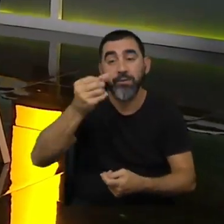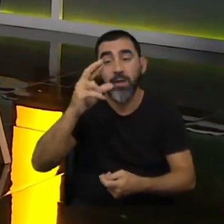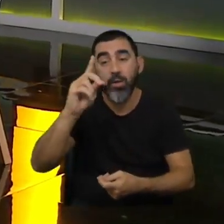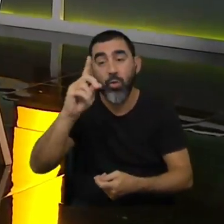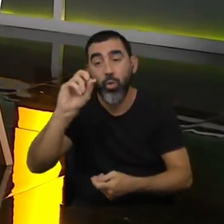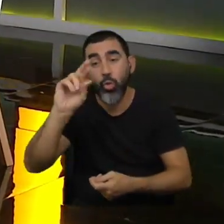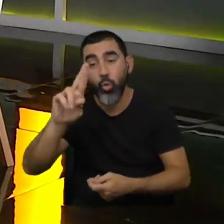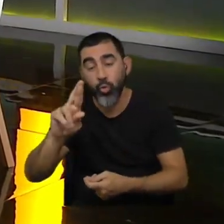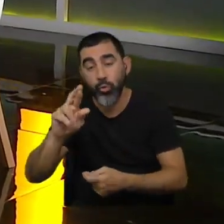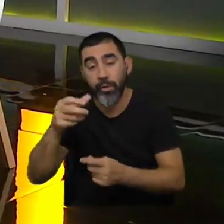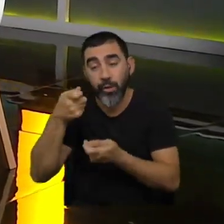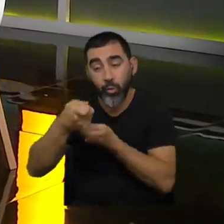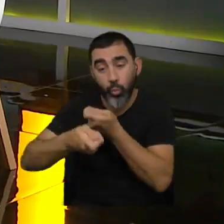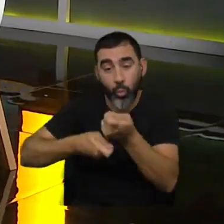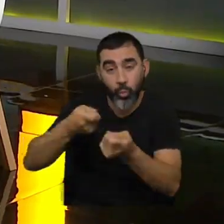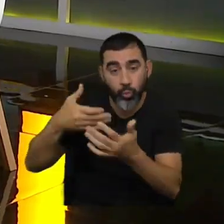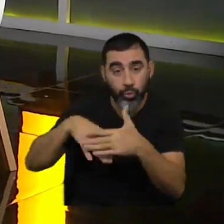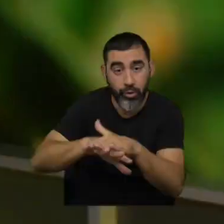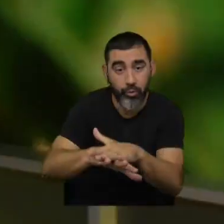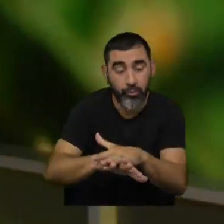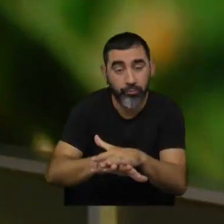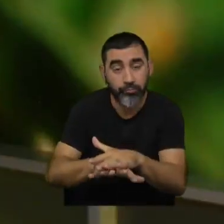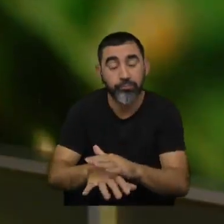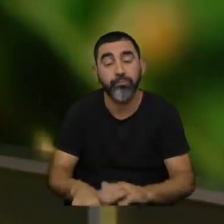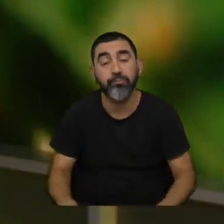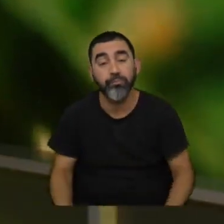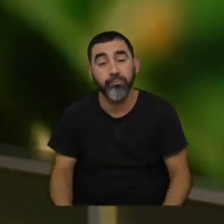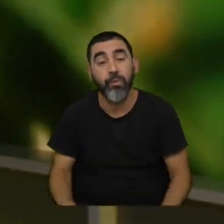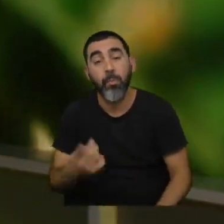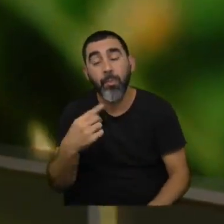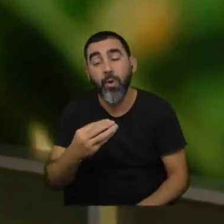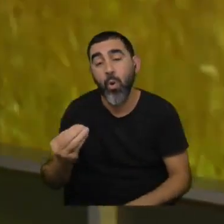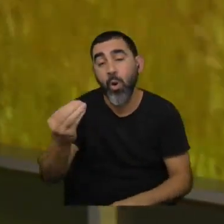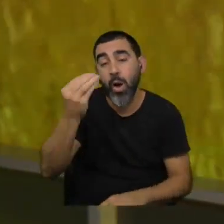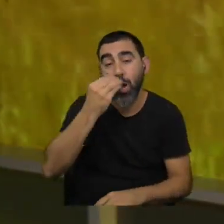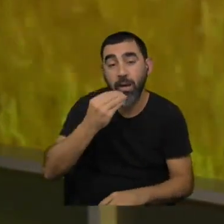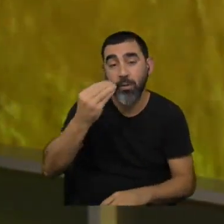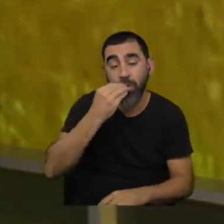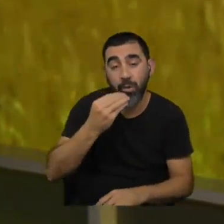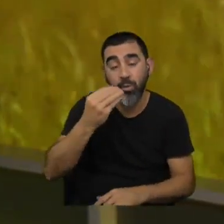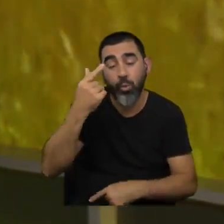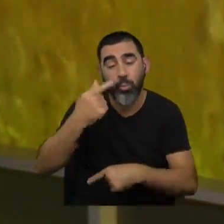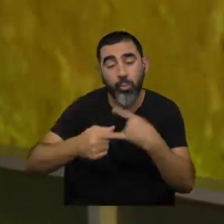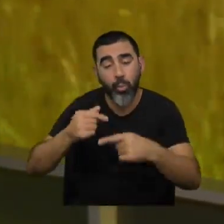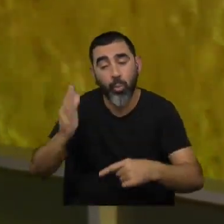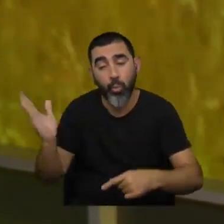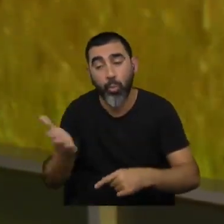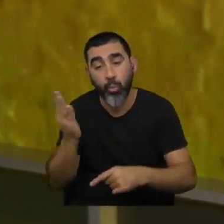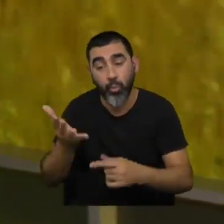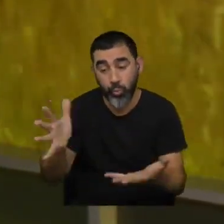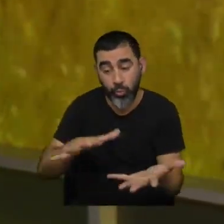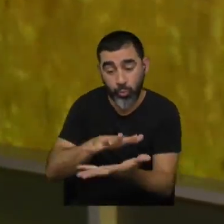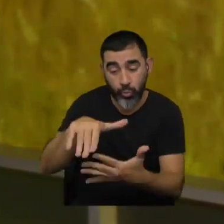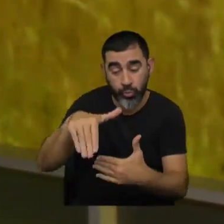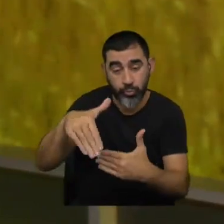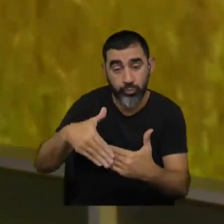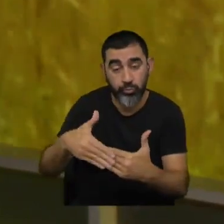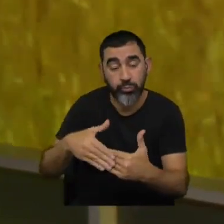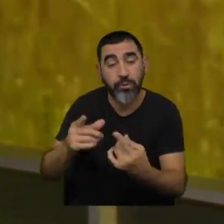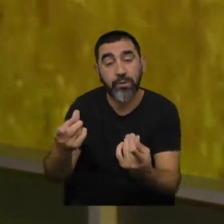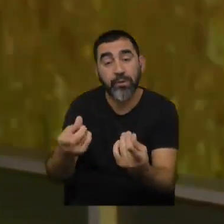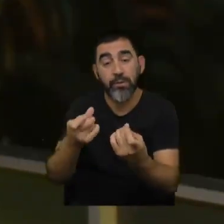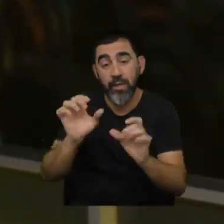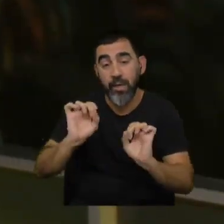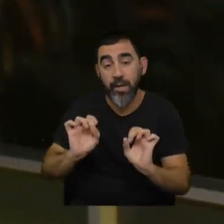de las estaciones del año en que trabajan, pero para los alimentos o los productos que son de esta zona, hacen falta los